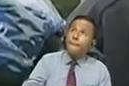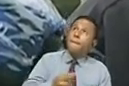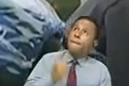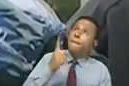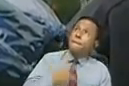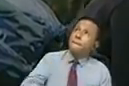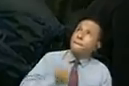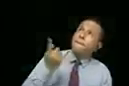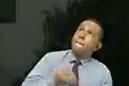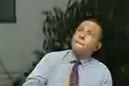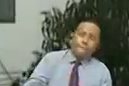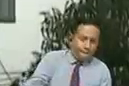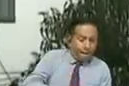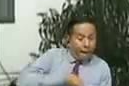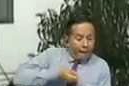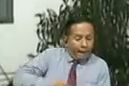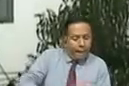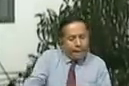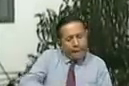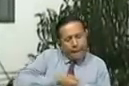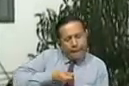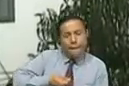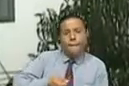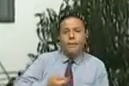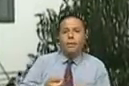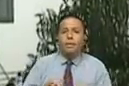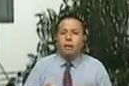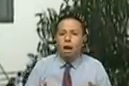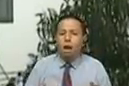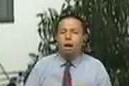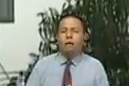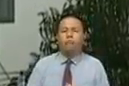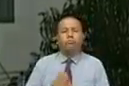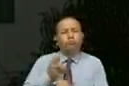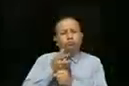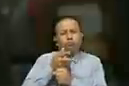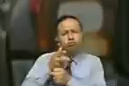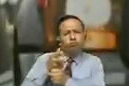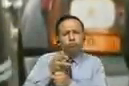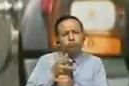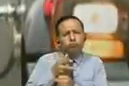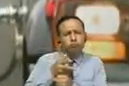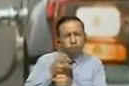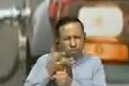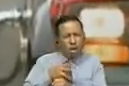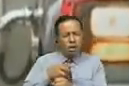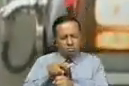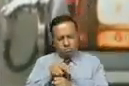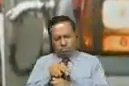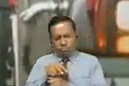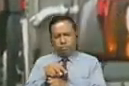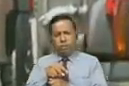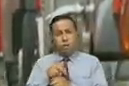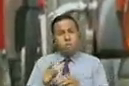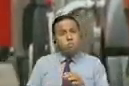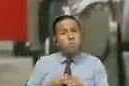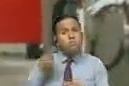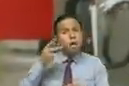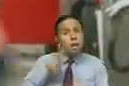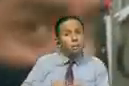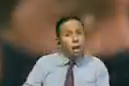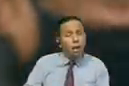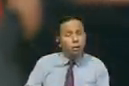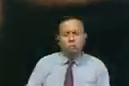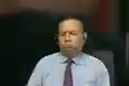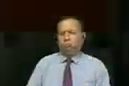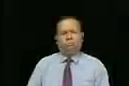transportar para medicina legal? Las cámaras de seguridad son las fieles testigos de lo acontecido. Es la primera vez que ocurre una alerta como estas en